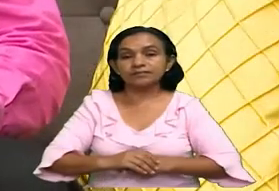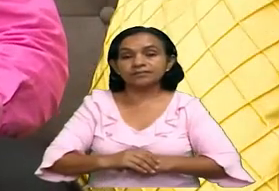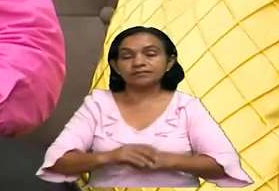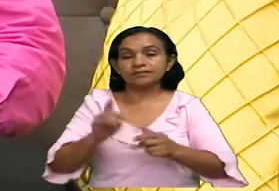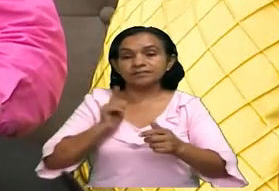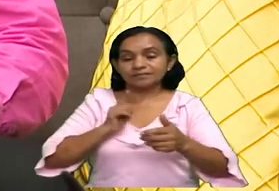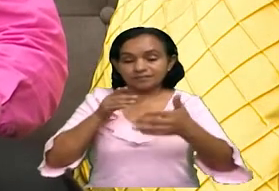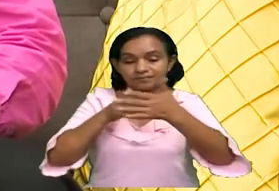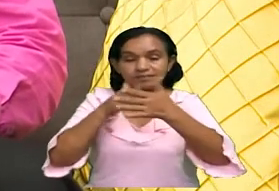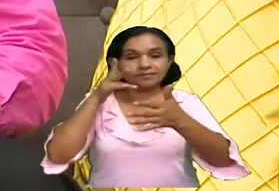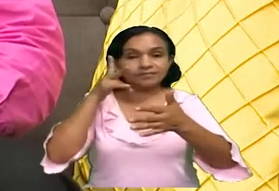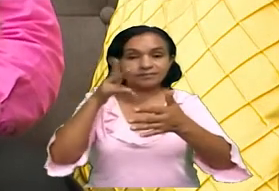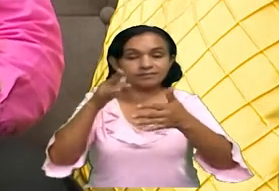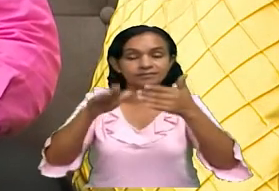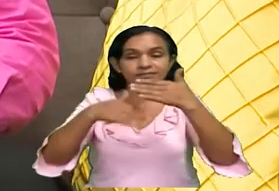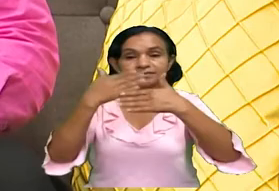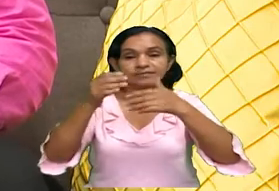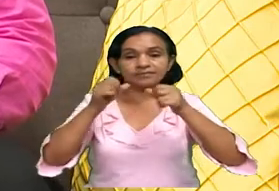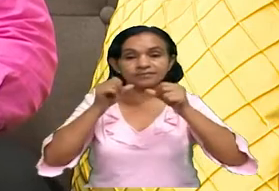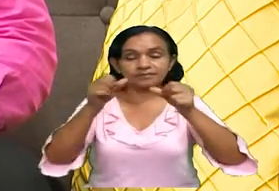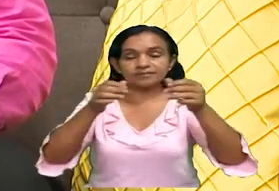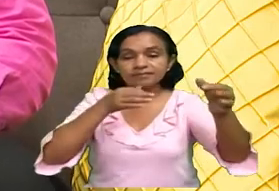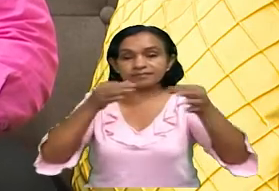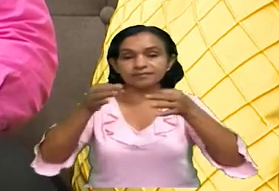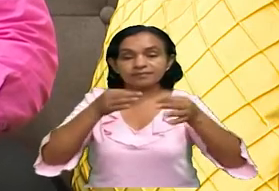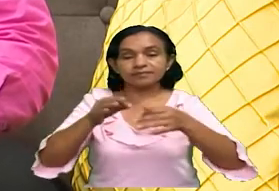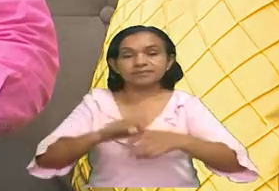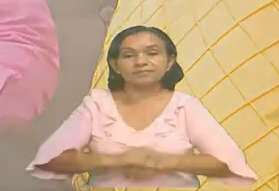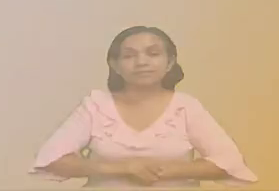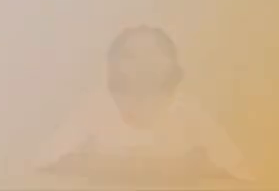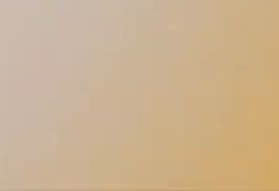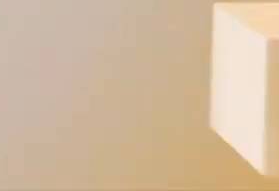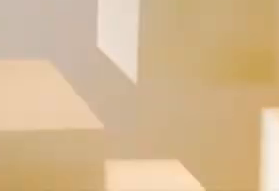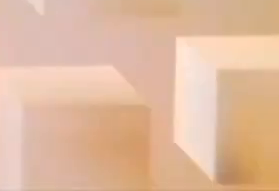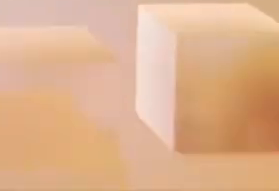Tenemos que hacer una pausa y después volvemos para que nos explique este punto. Ya volvemos.